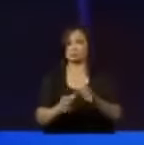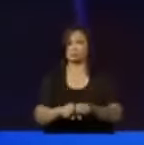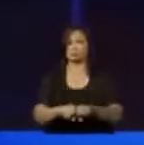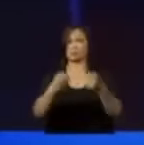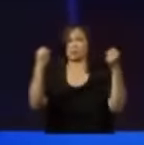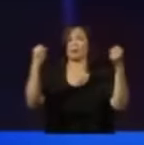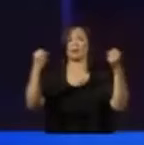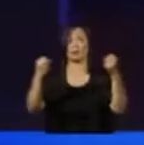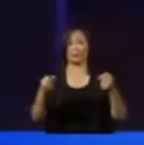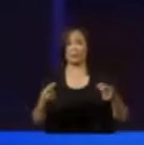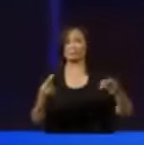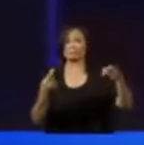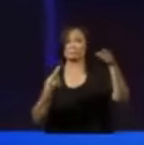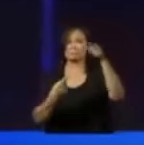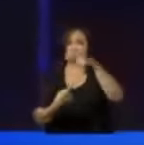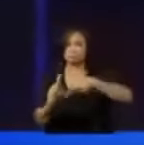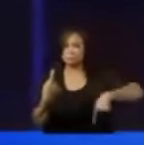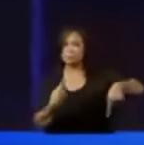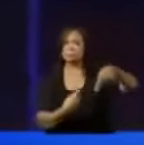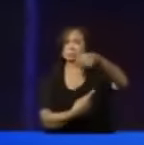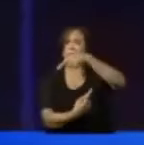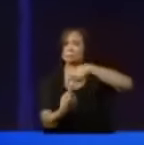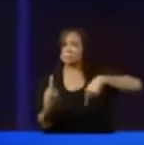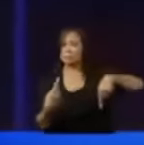el círculo vicioso